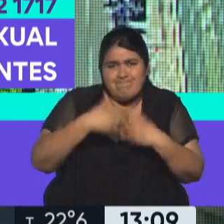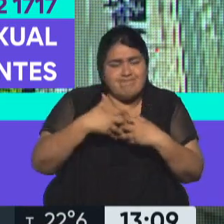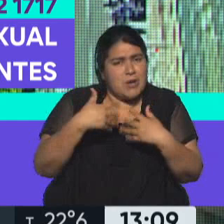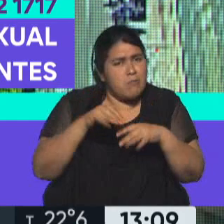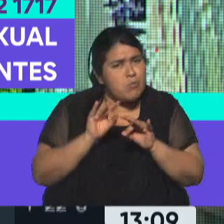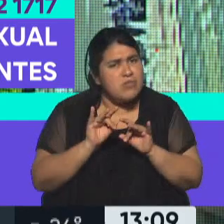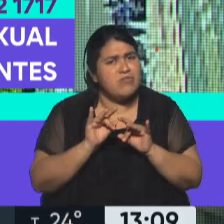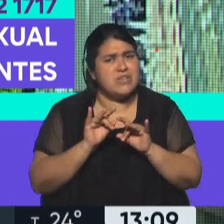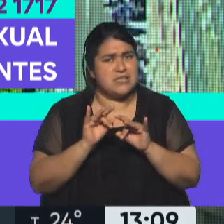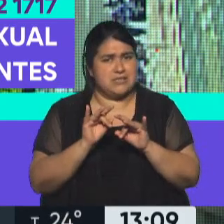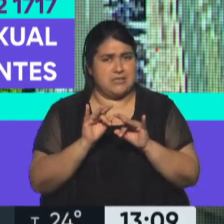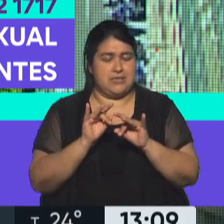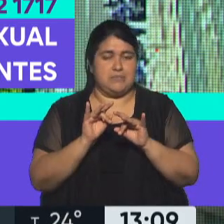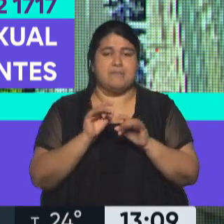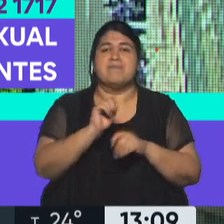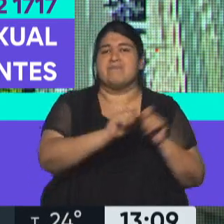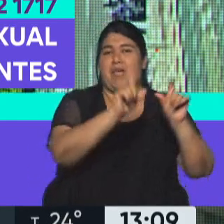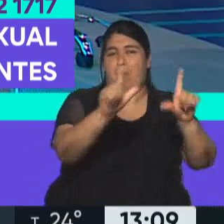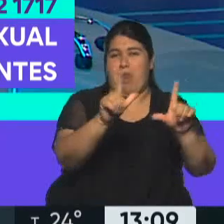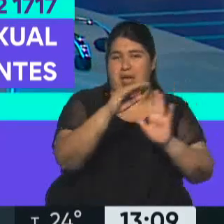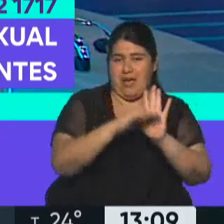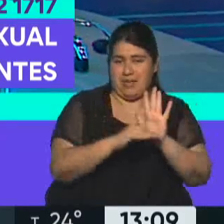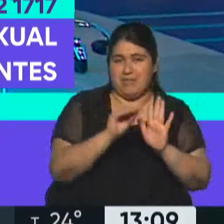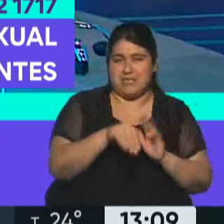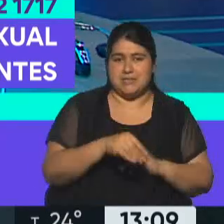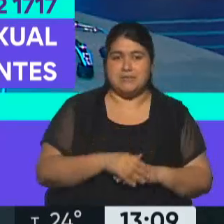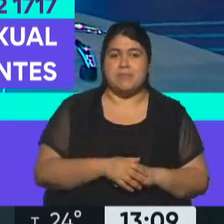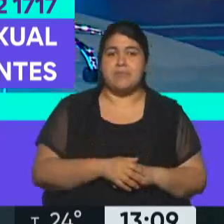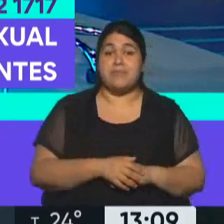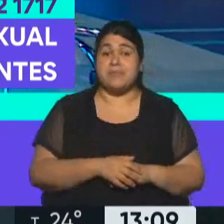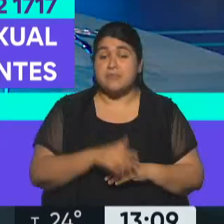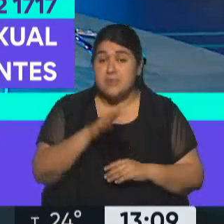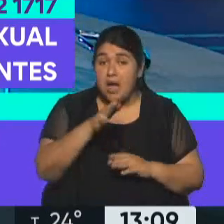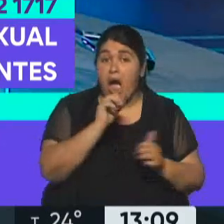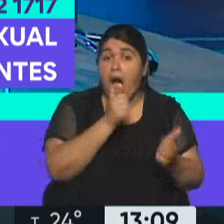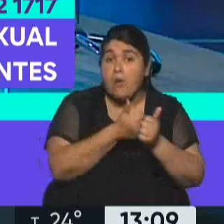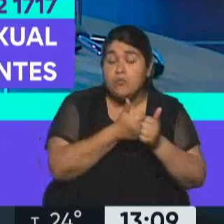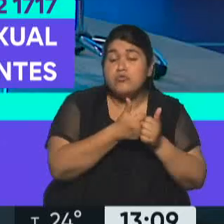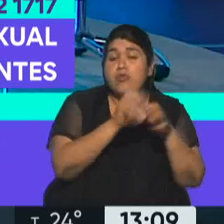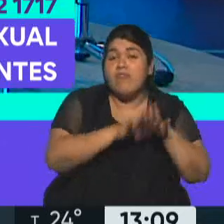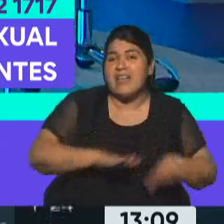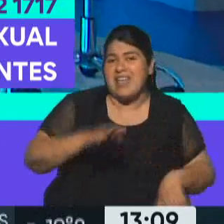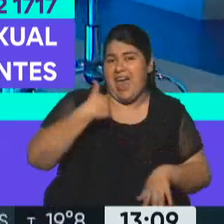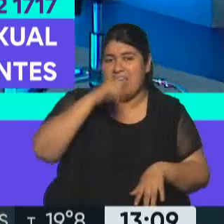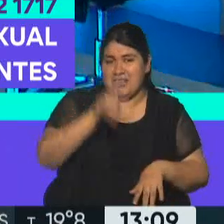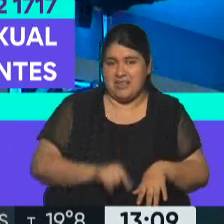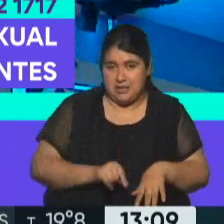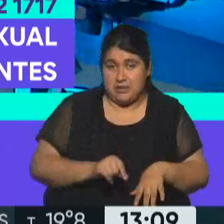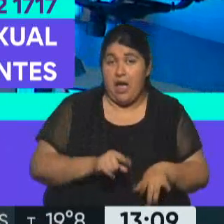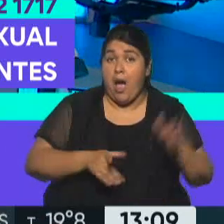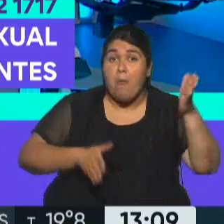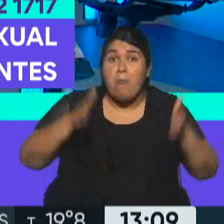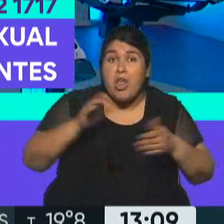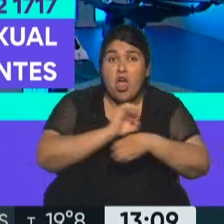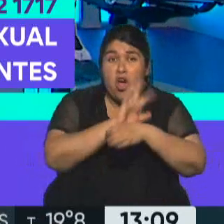duro. Y después, por último, hay otra placa más. Tenemos otra placa más para compartir. En este caso, el abuso infantil en Argentina, el periodo de aislamiento por COVID. Claro, una